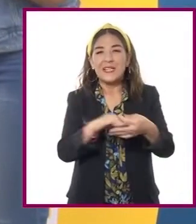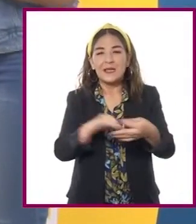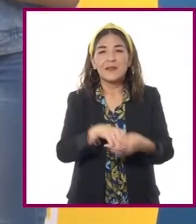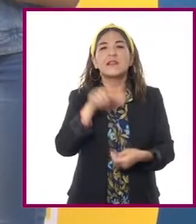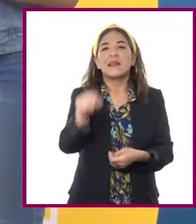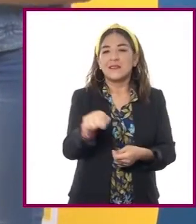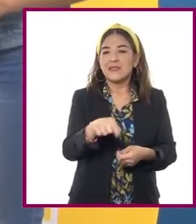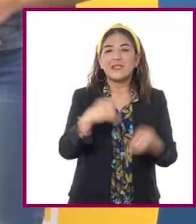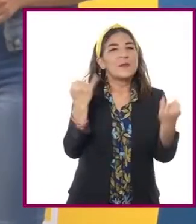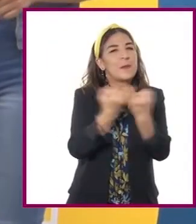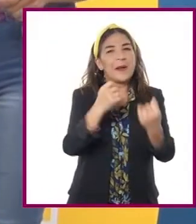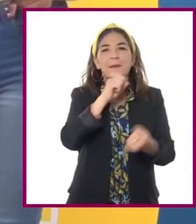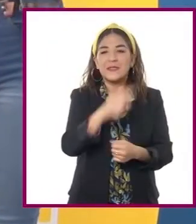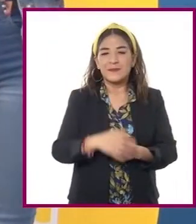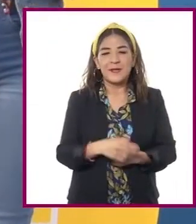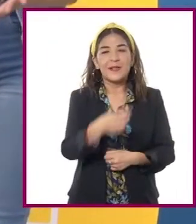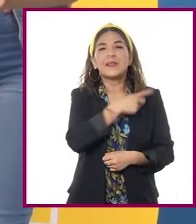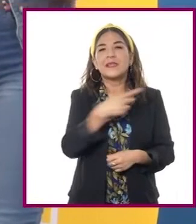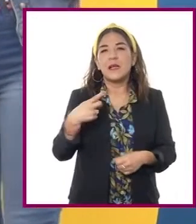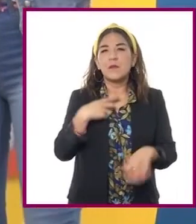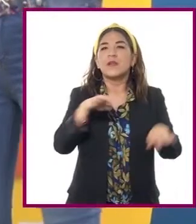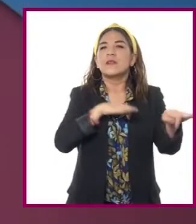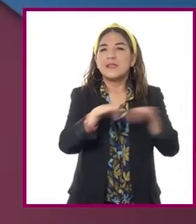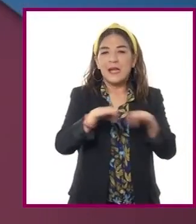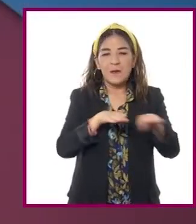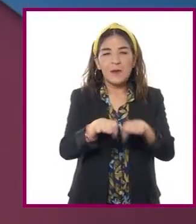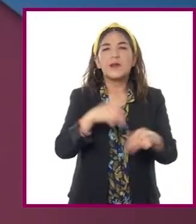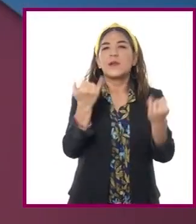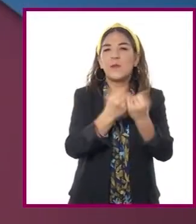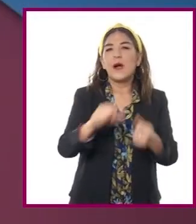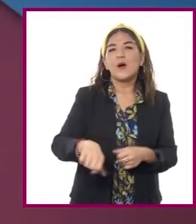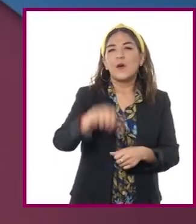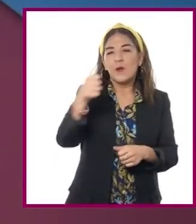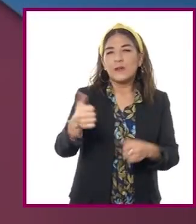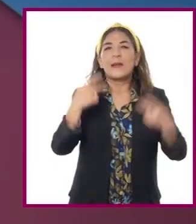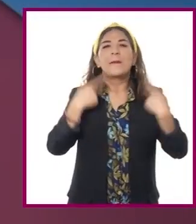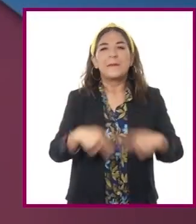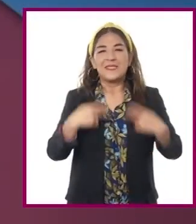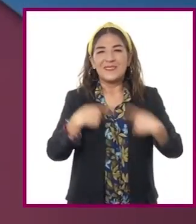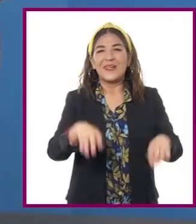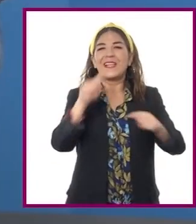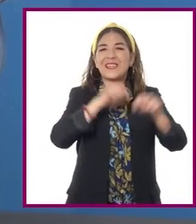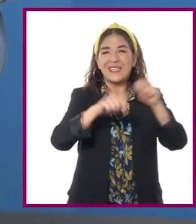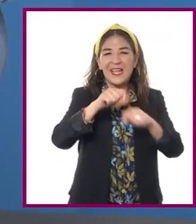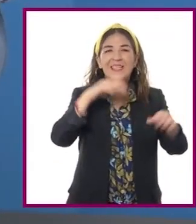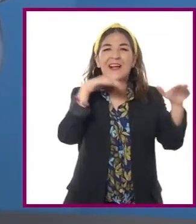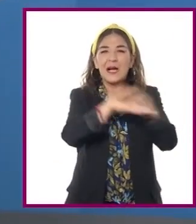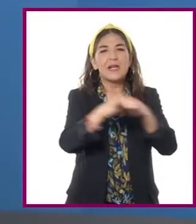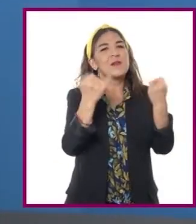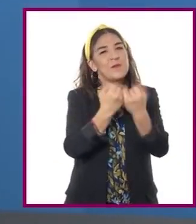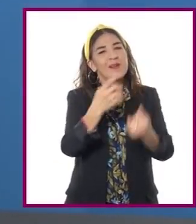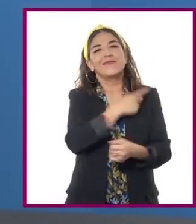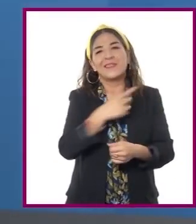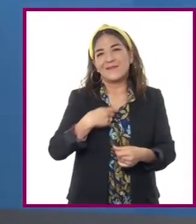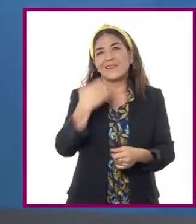ese precisamente, mantener su trabajo y el de las y los tenderos también.